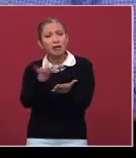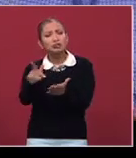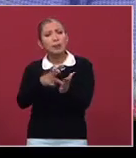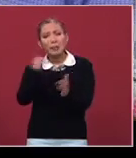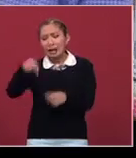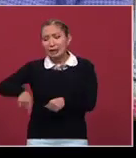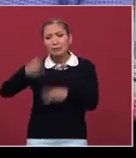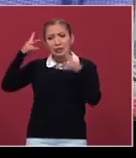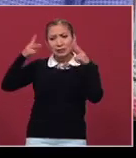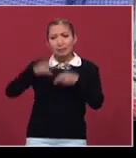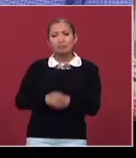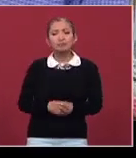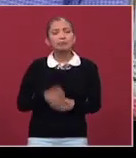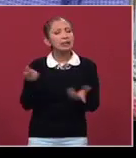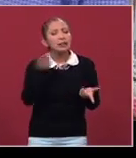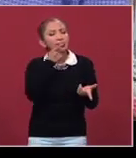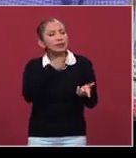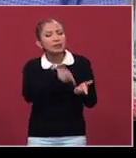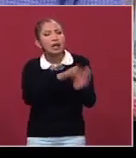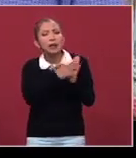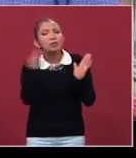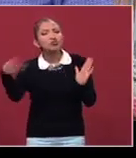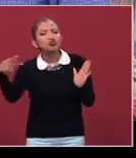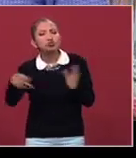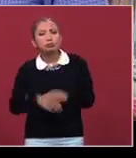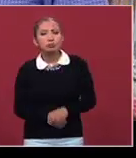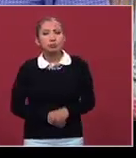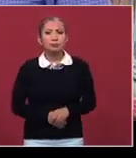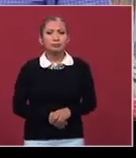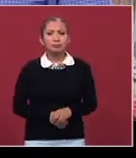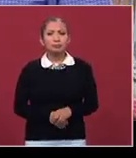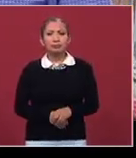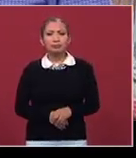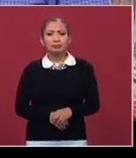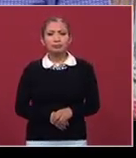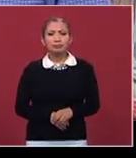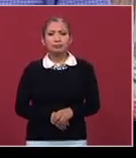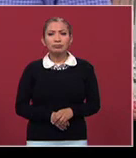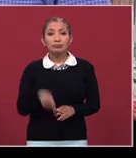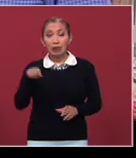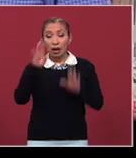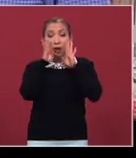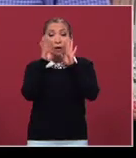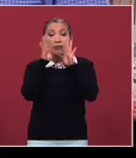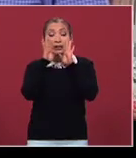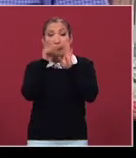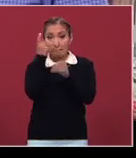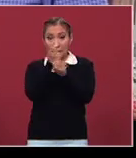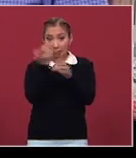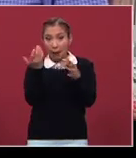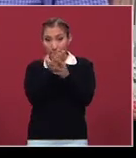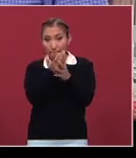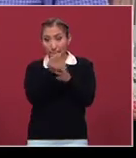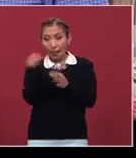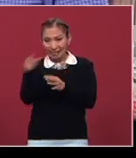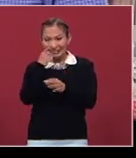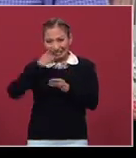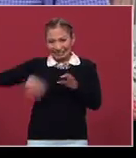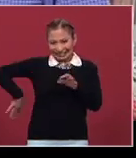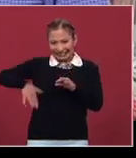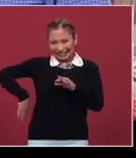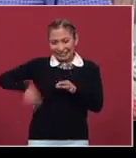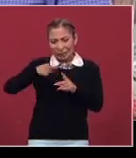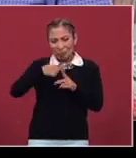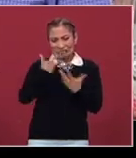estar aquí. Gracias a ¿Qué podías comentar acerca de tu libro? Divido las partes confesionario, la primera parte de esto que nos comentaba, la parte